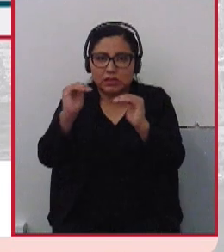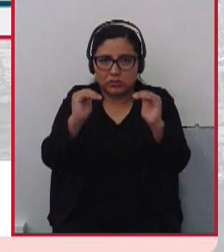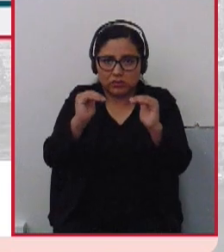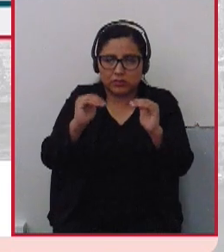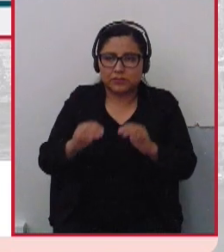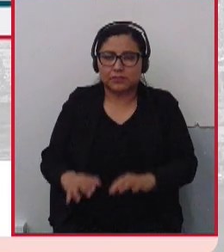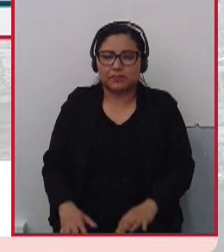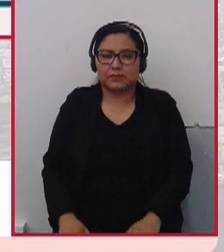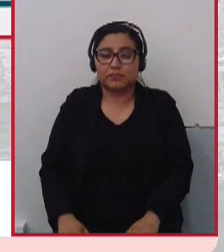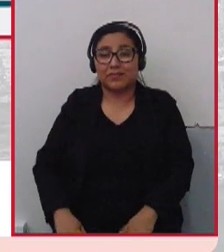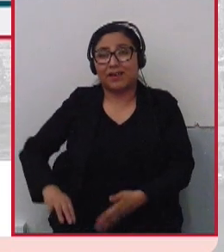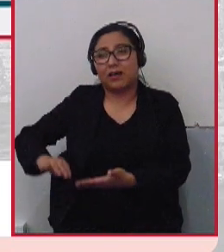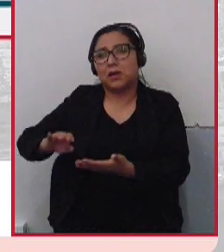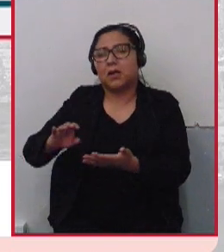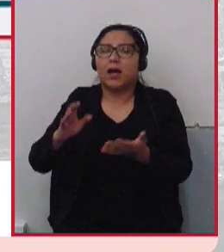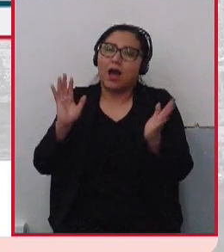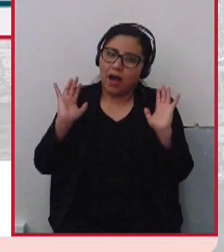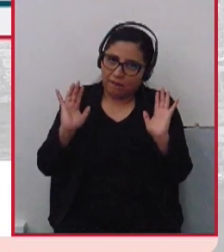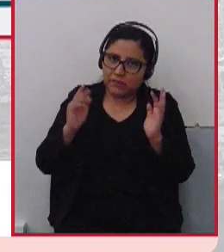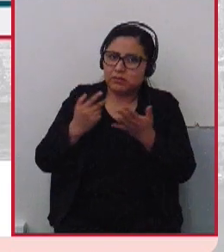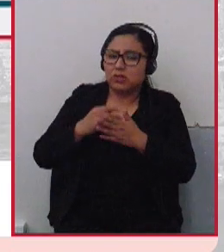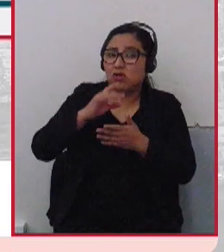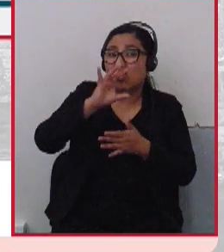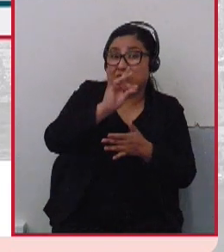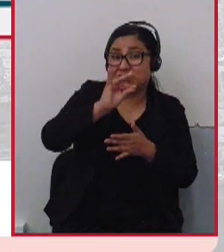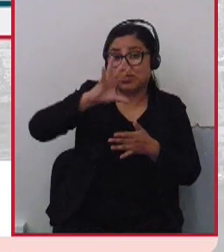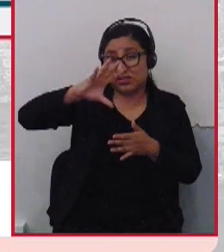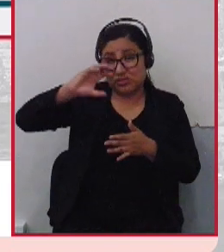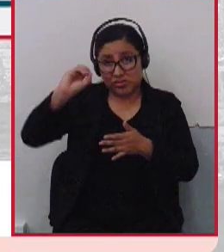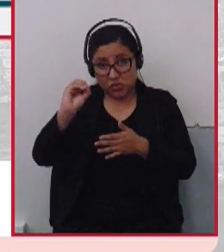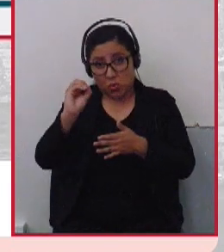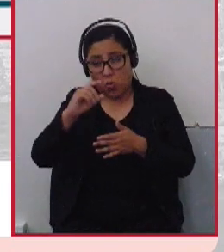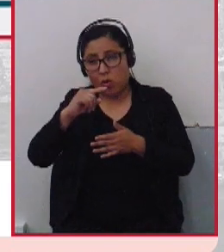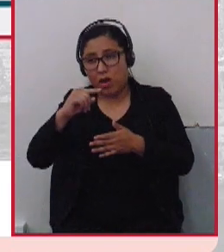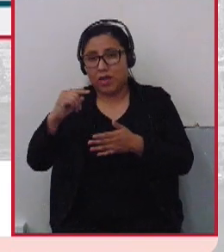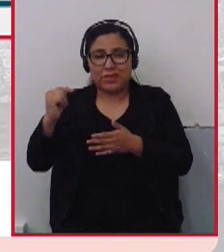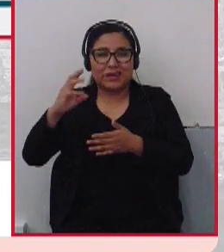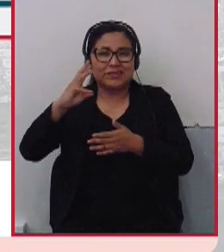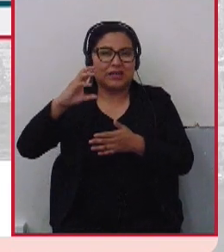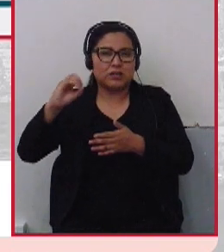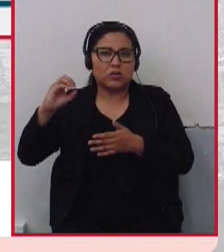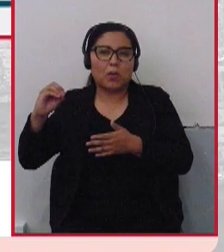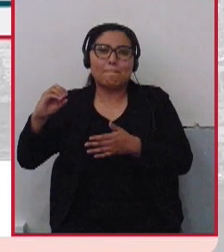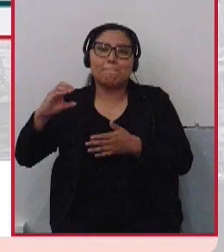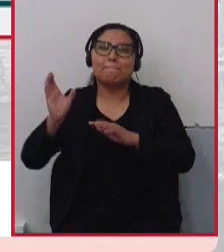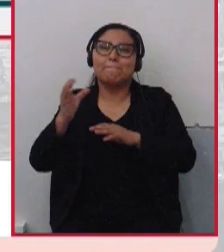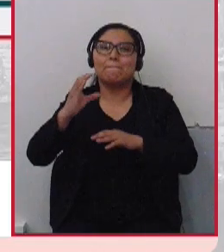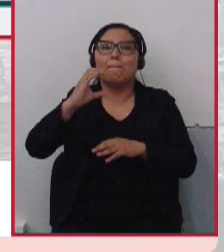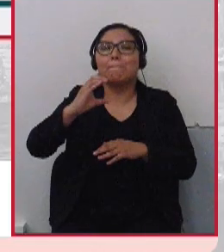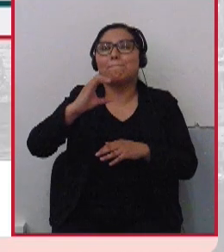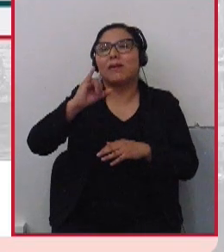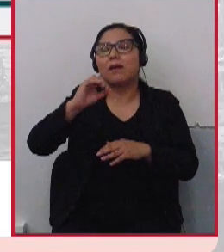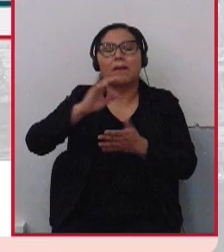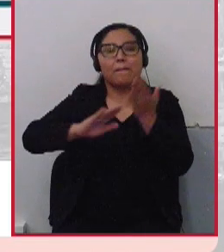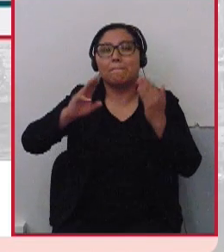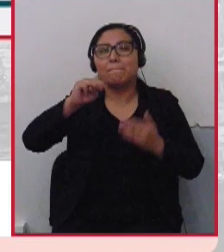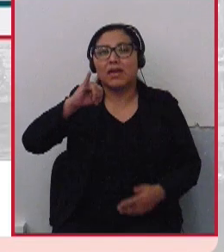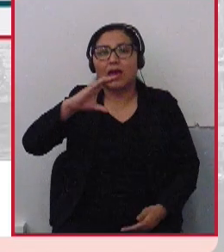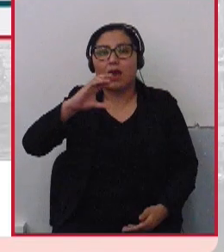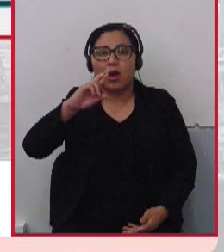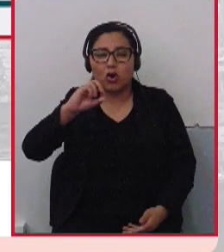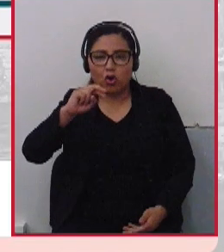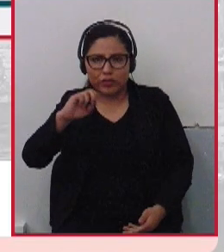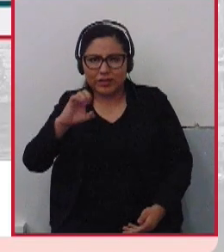Separó, vamos a ver entre 850 y 600 micrones cómo se mueven estas variables en